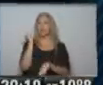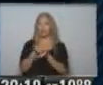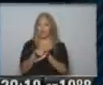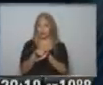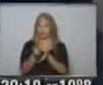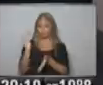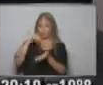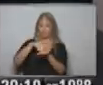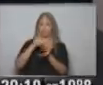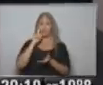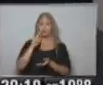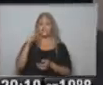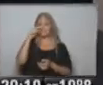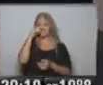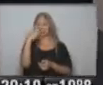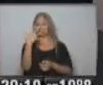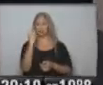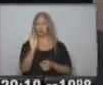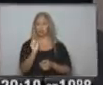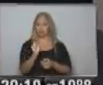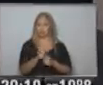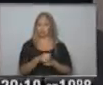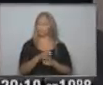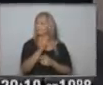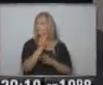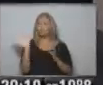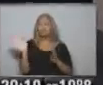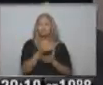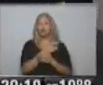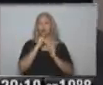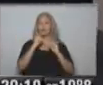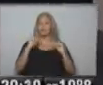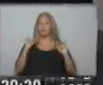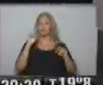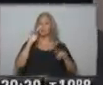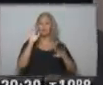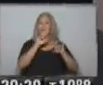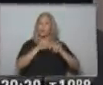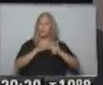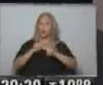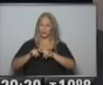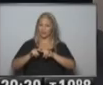extra de 1.075 pesos. Toda la información en la página